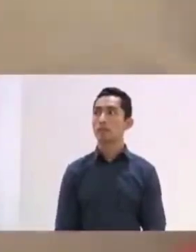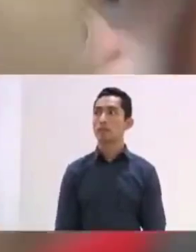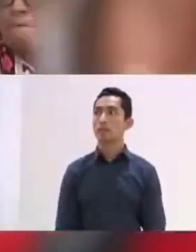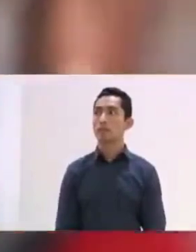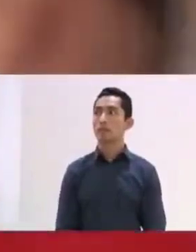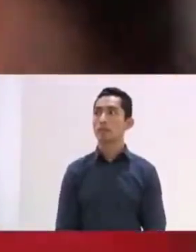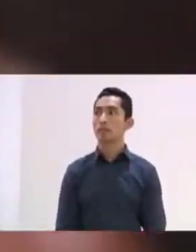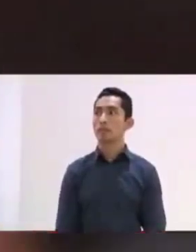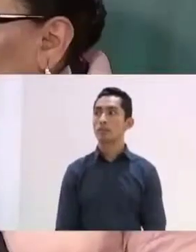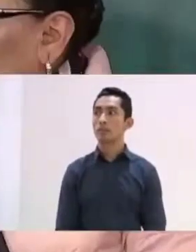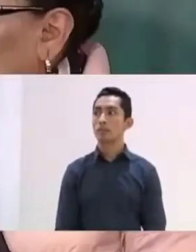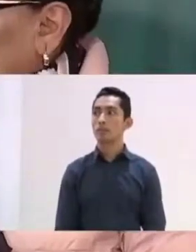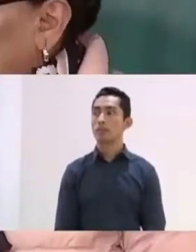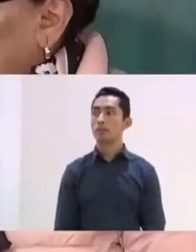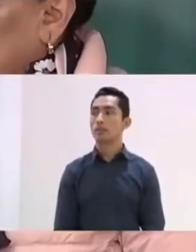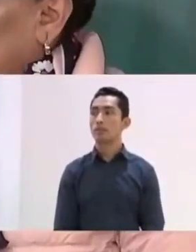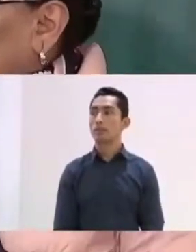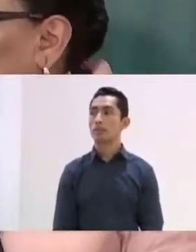A un lado.